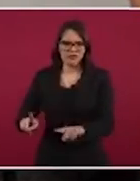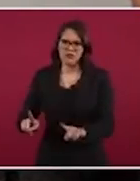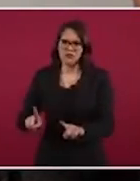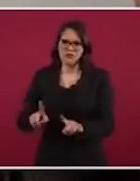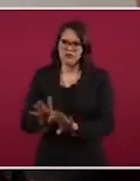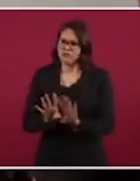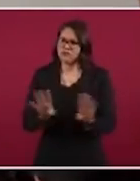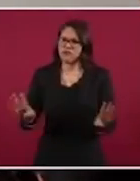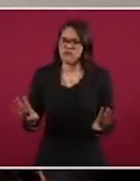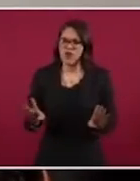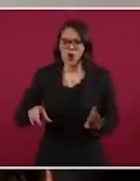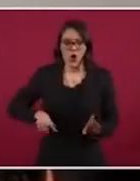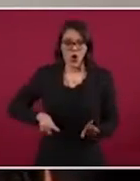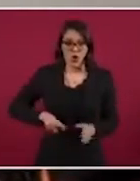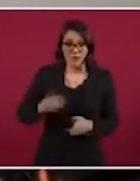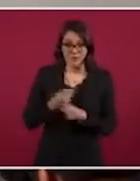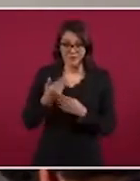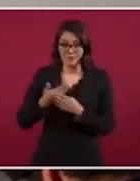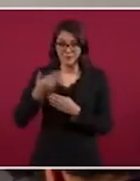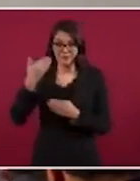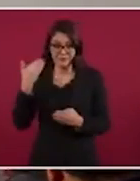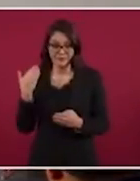El sexenio pasado